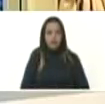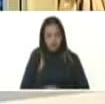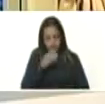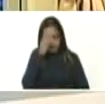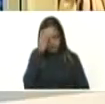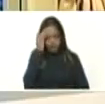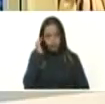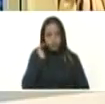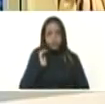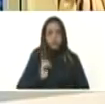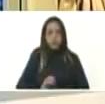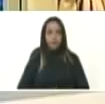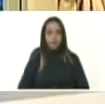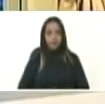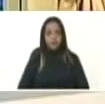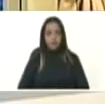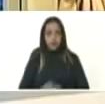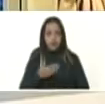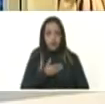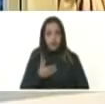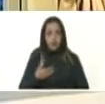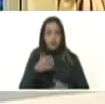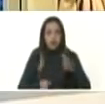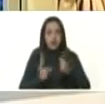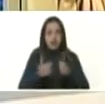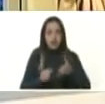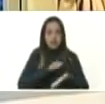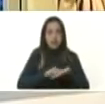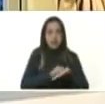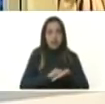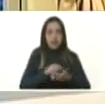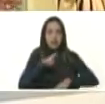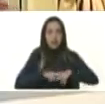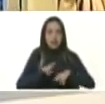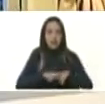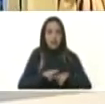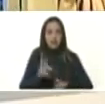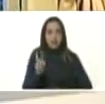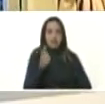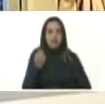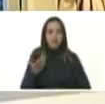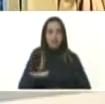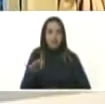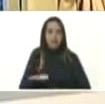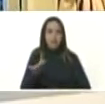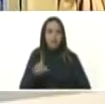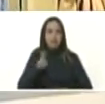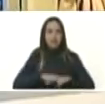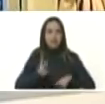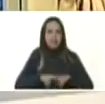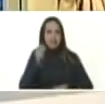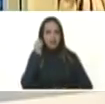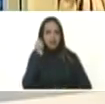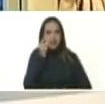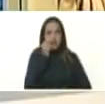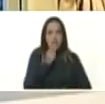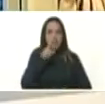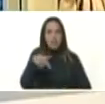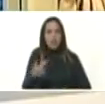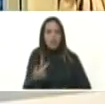debemos, mira, producir la leche, el queso para los niños. En primer lugar para niños y niñas. Y después para los